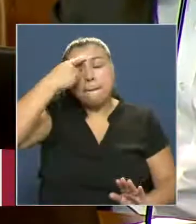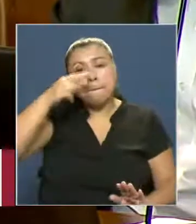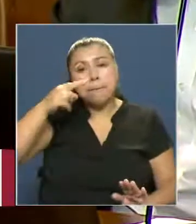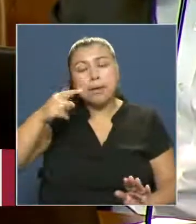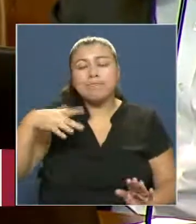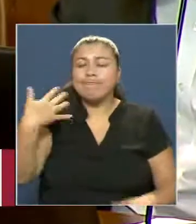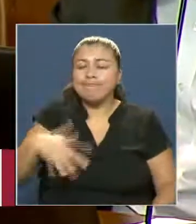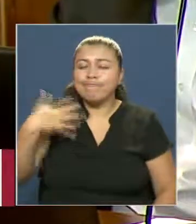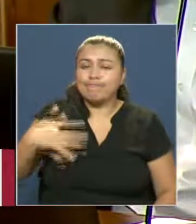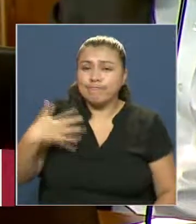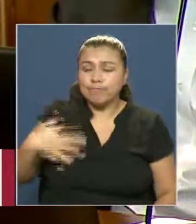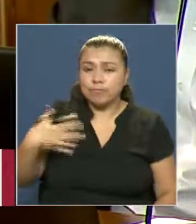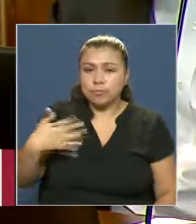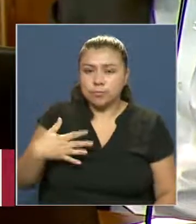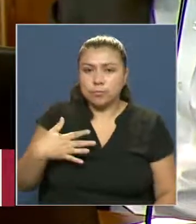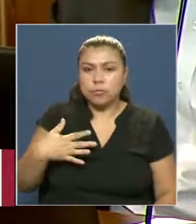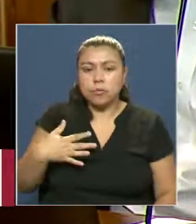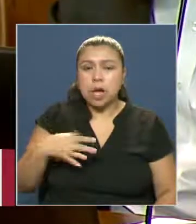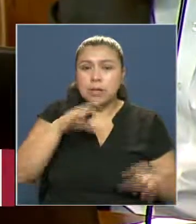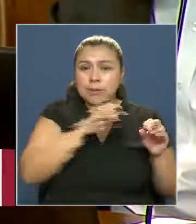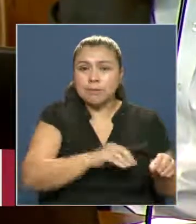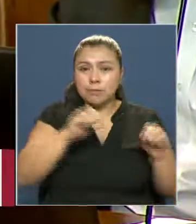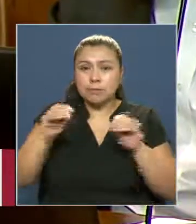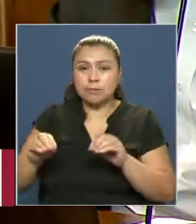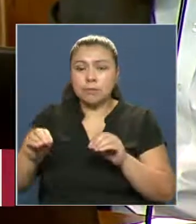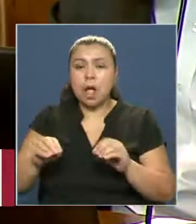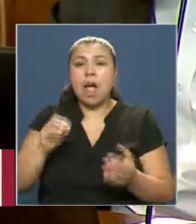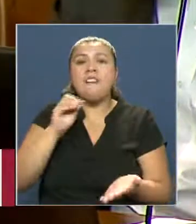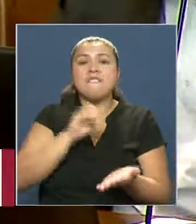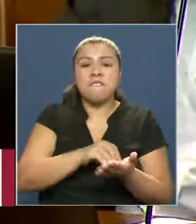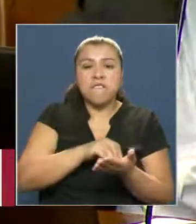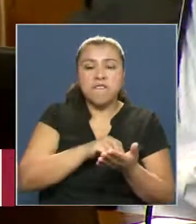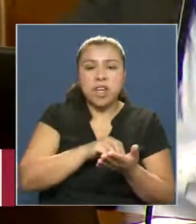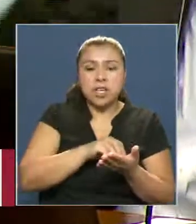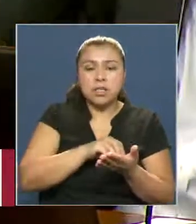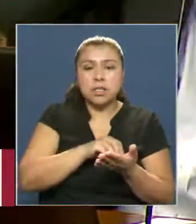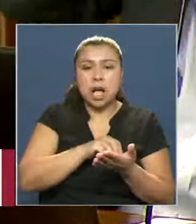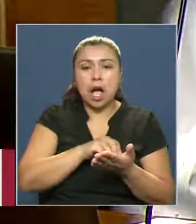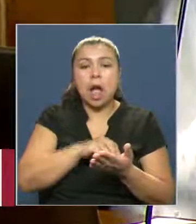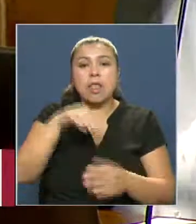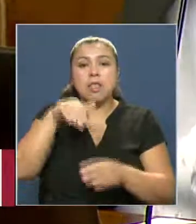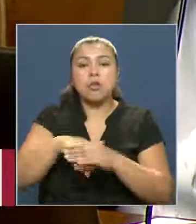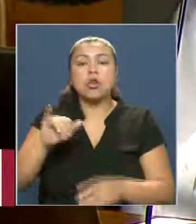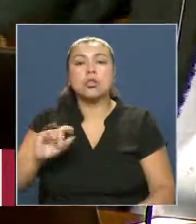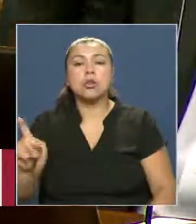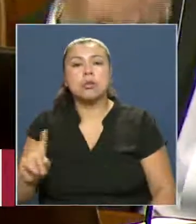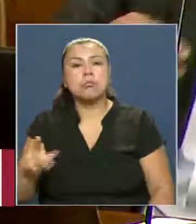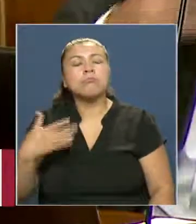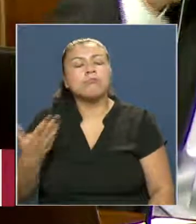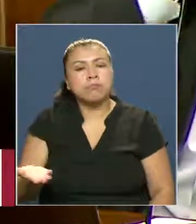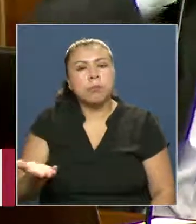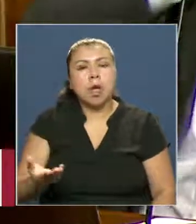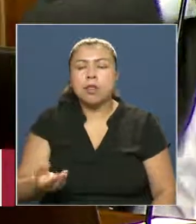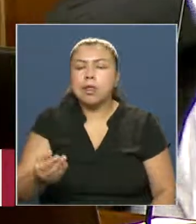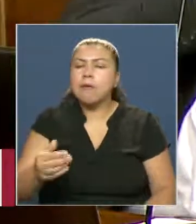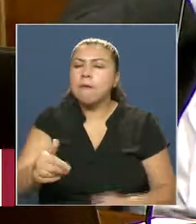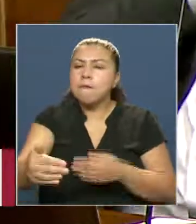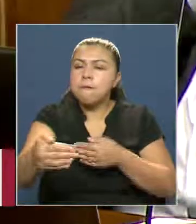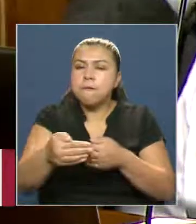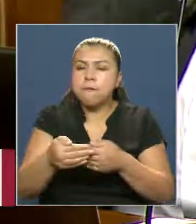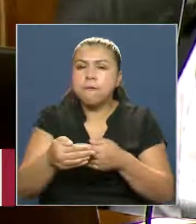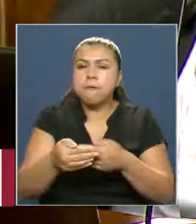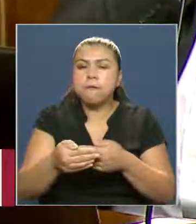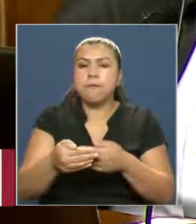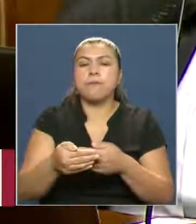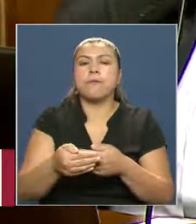ser importante que, si bien se ha pospuesto la fecha del plebiscito, pero ya estamos a puerta de tener una nueva Constitución que va a